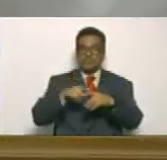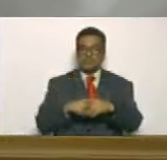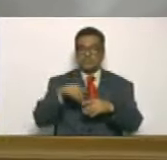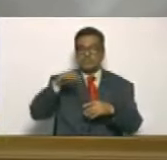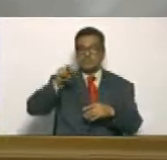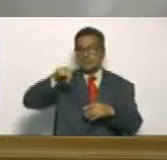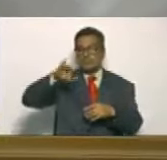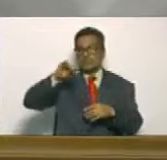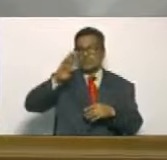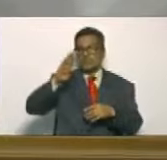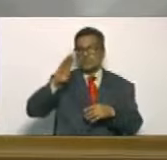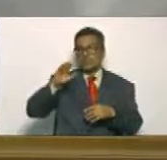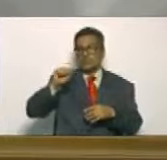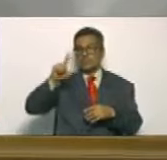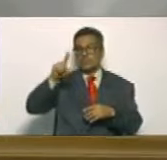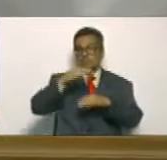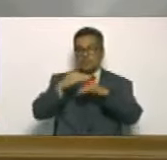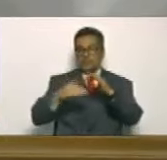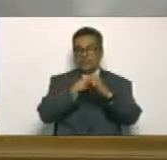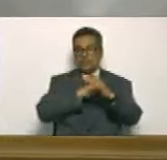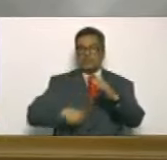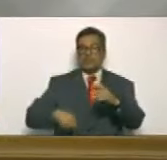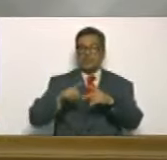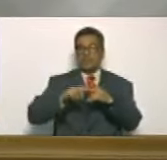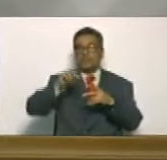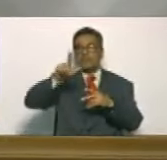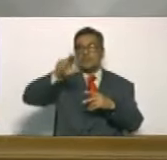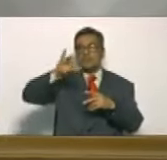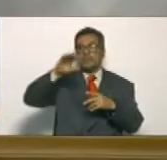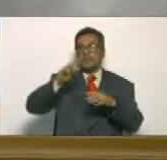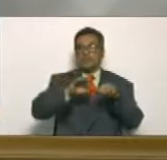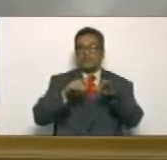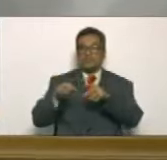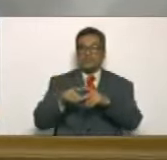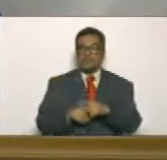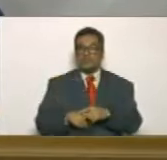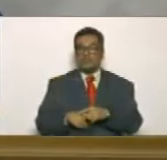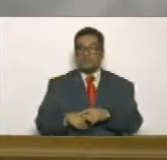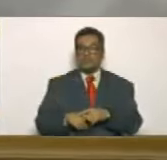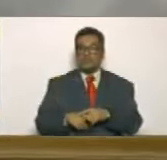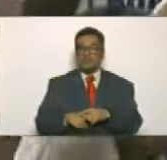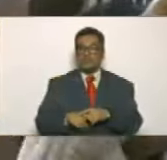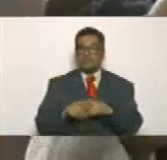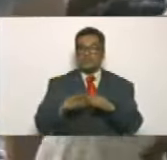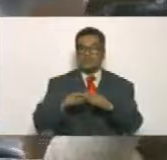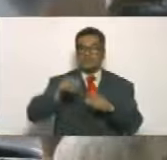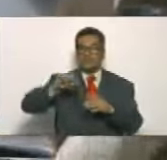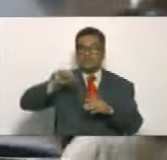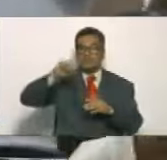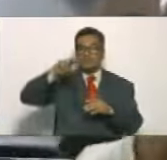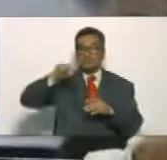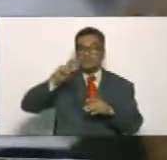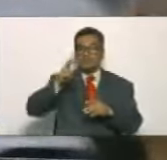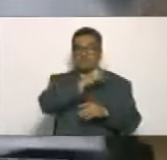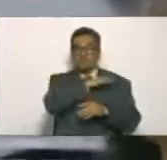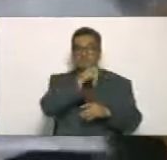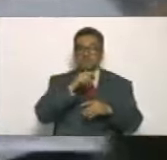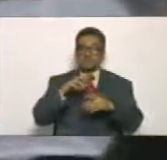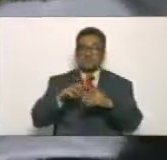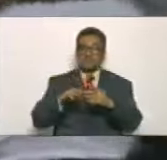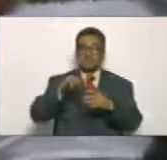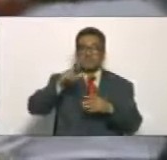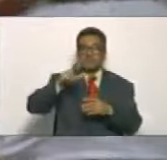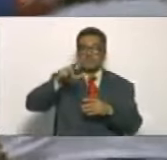Aníbal Mayora, vicepresidente, Lila Morillo, secretaria, Pulinaria Hernández, gerente de campo,